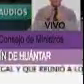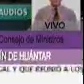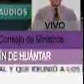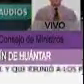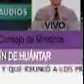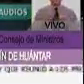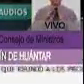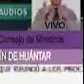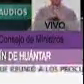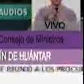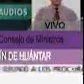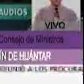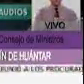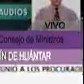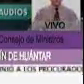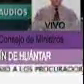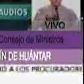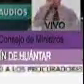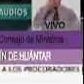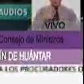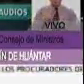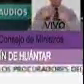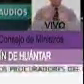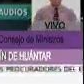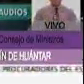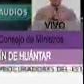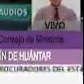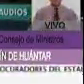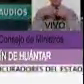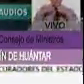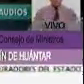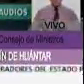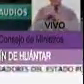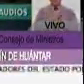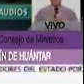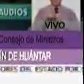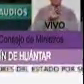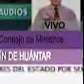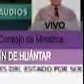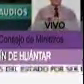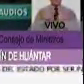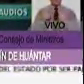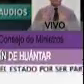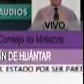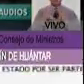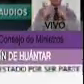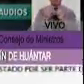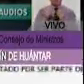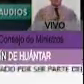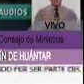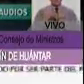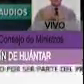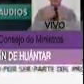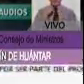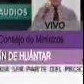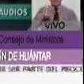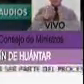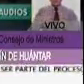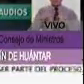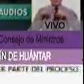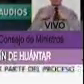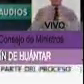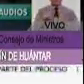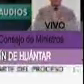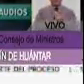qué manera el Estado peruano tenía una adecuada defensa y que podamos tener todos los argumentos que permitan